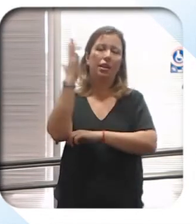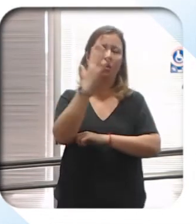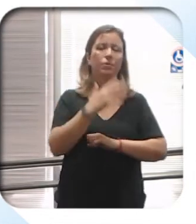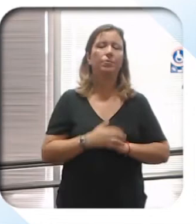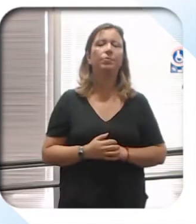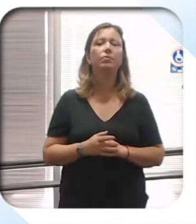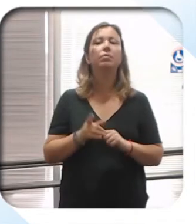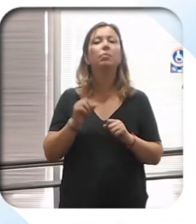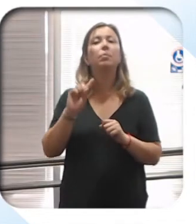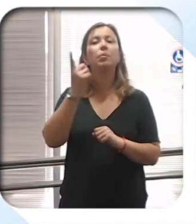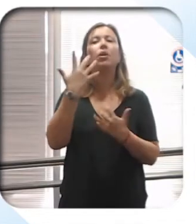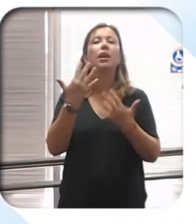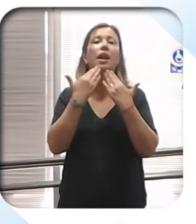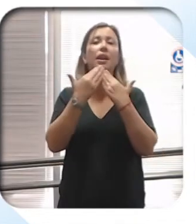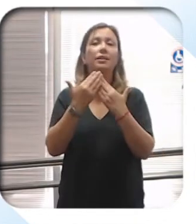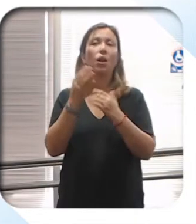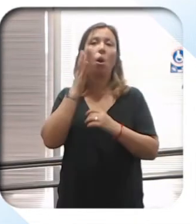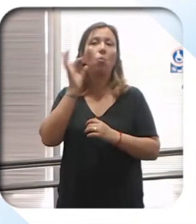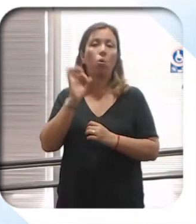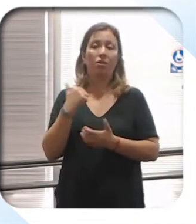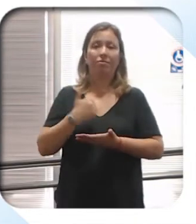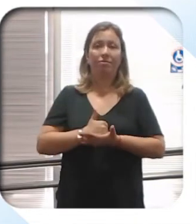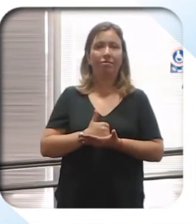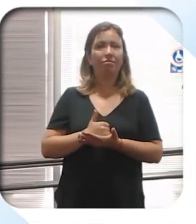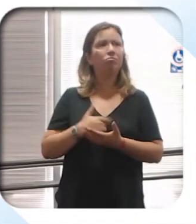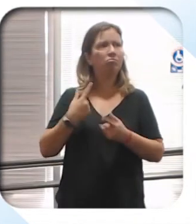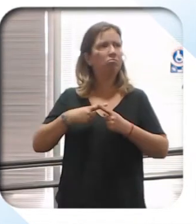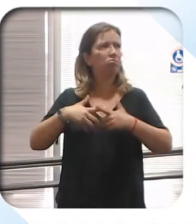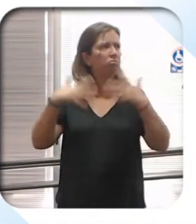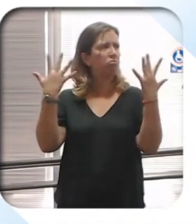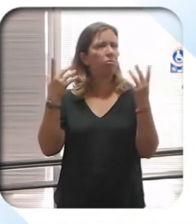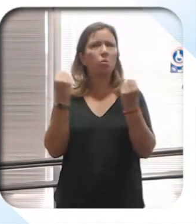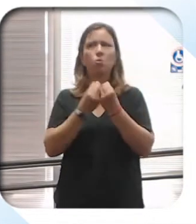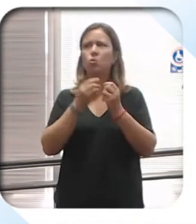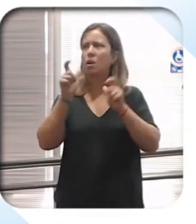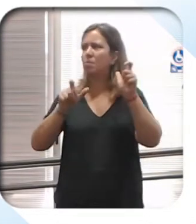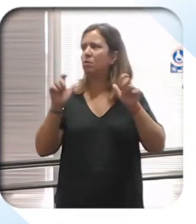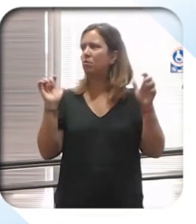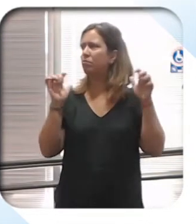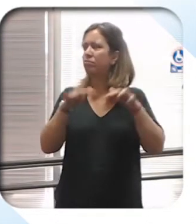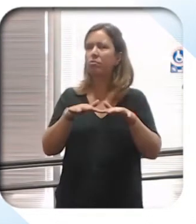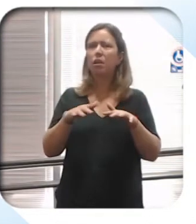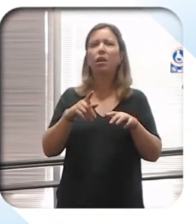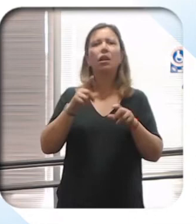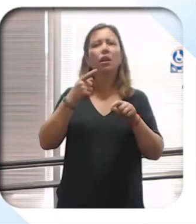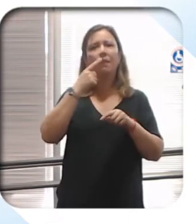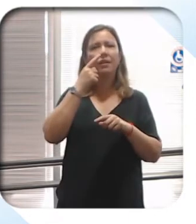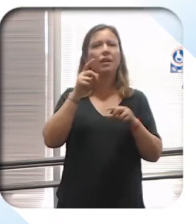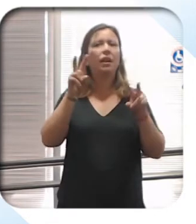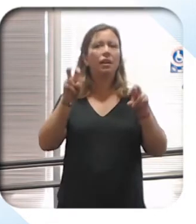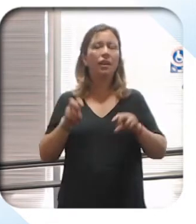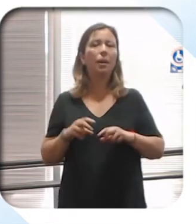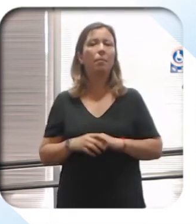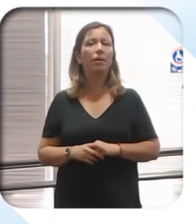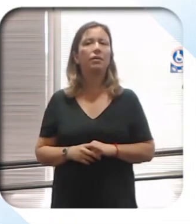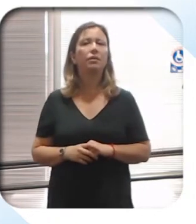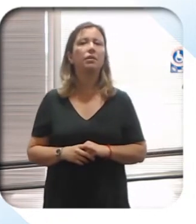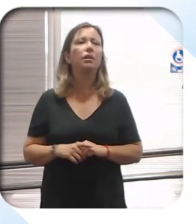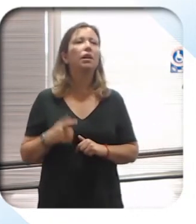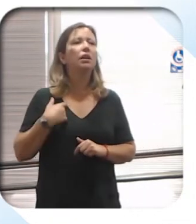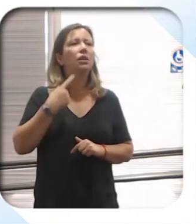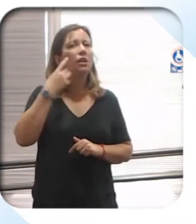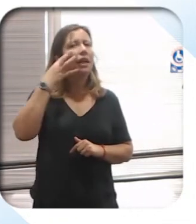Primero, agradecer la oportunidad de estar acá. Celebro tantas personas interesadas por el tema. Creo que hay